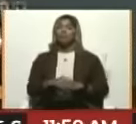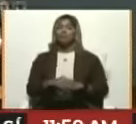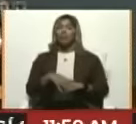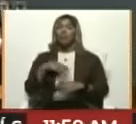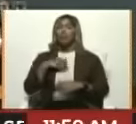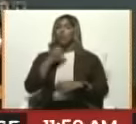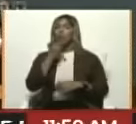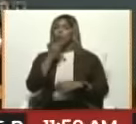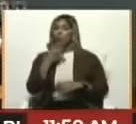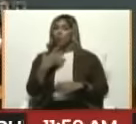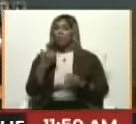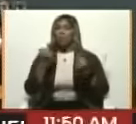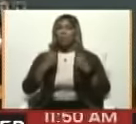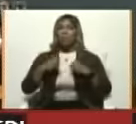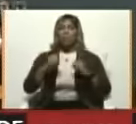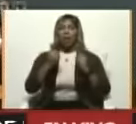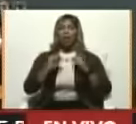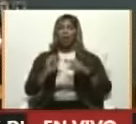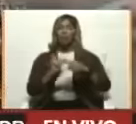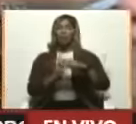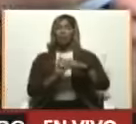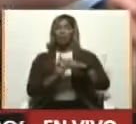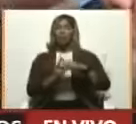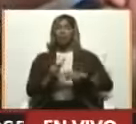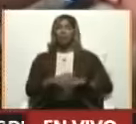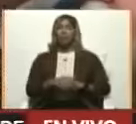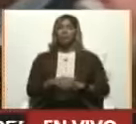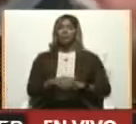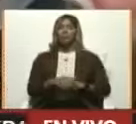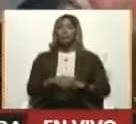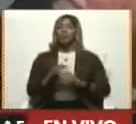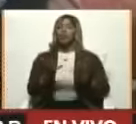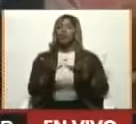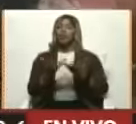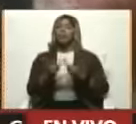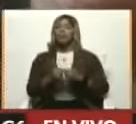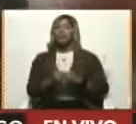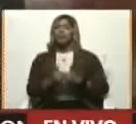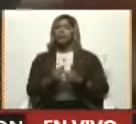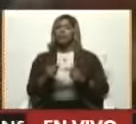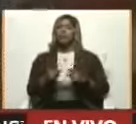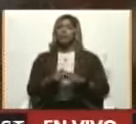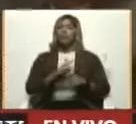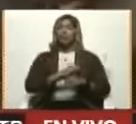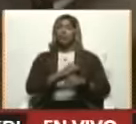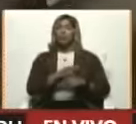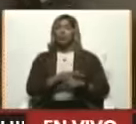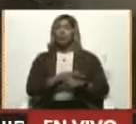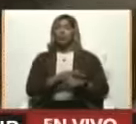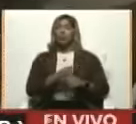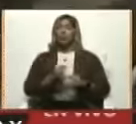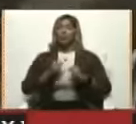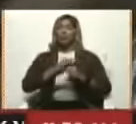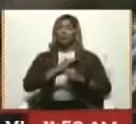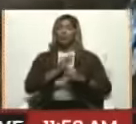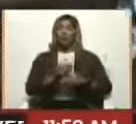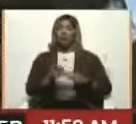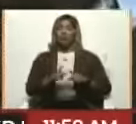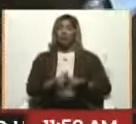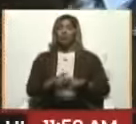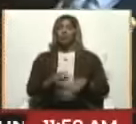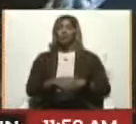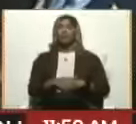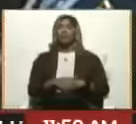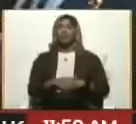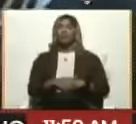buena praxis positiva en la administración de un poder tan poderoso como lo es, valga